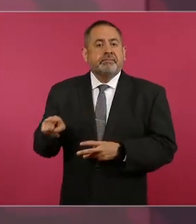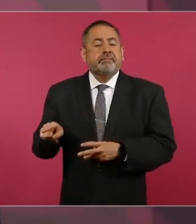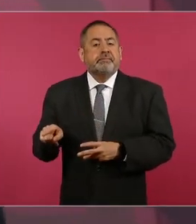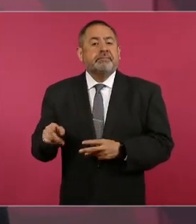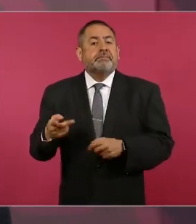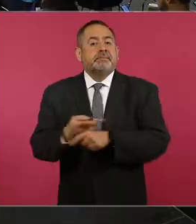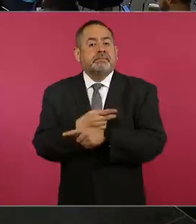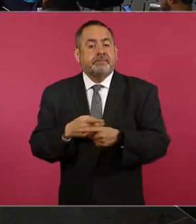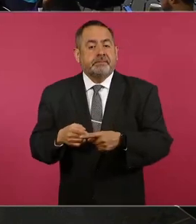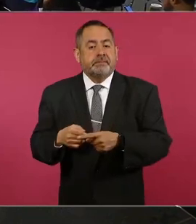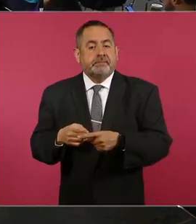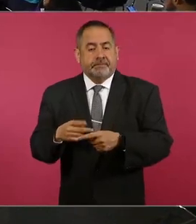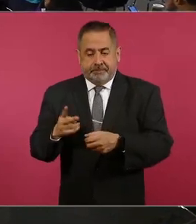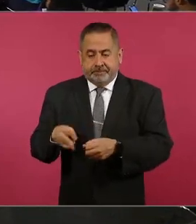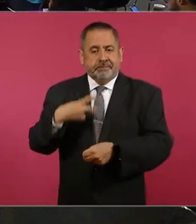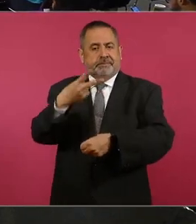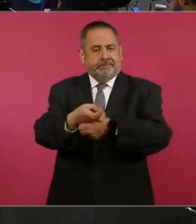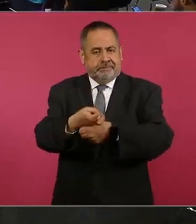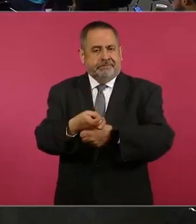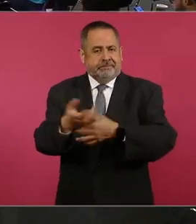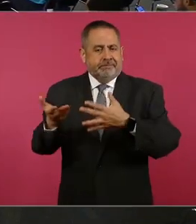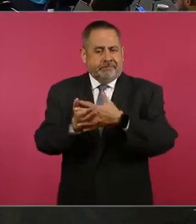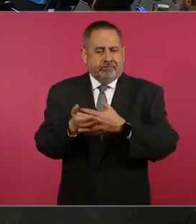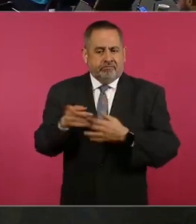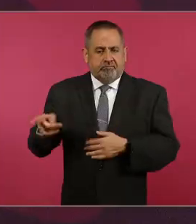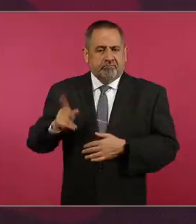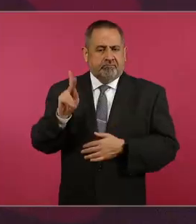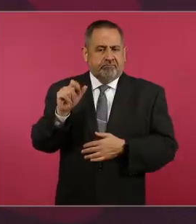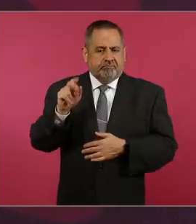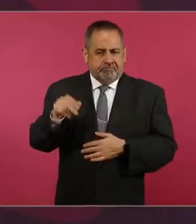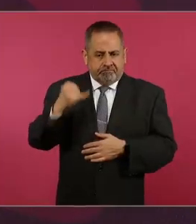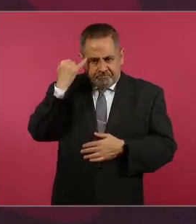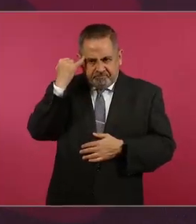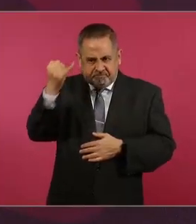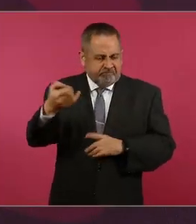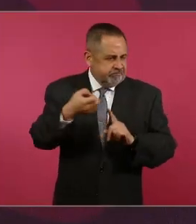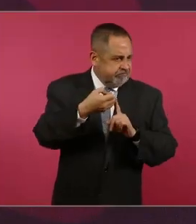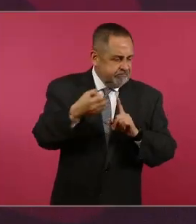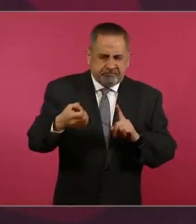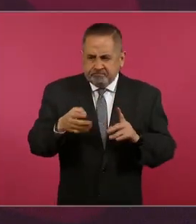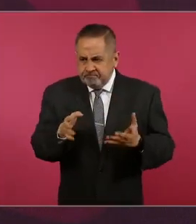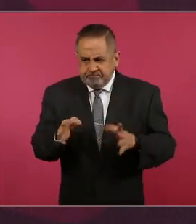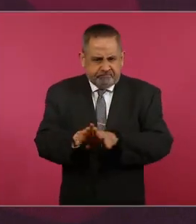viene la segunda etapa de su estrategia, la organización.